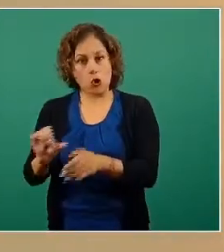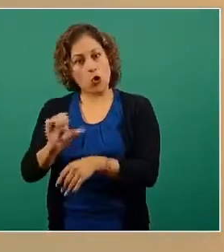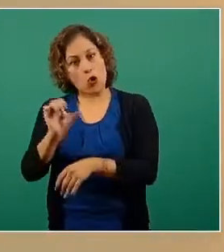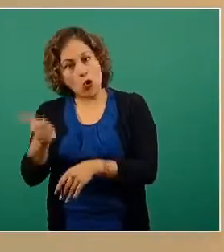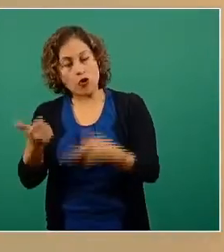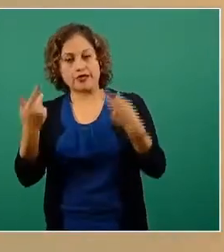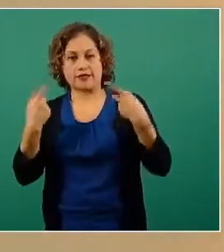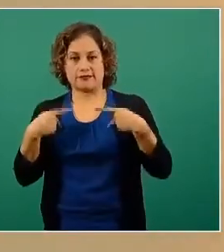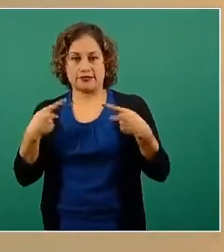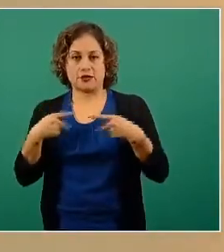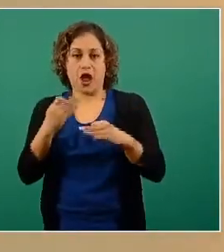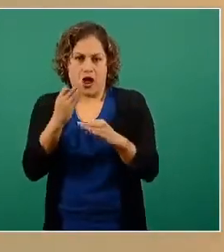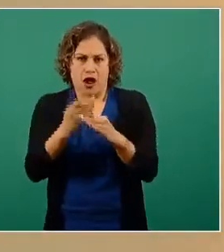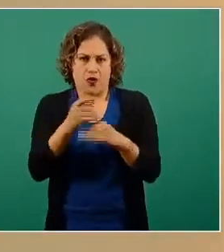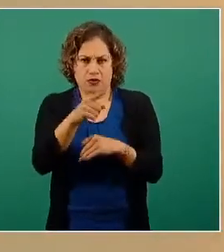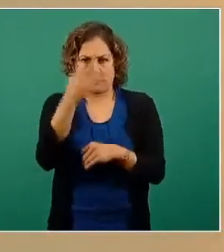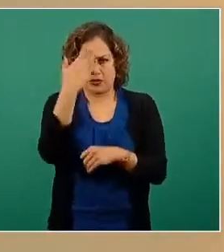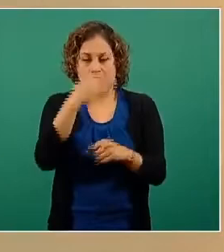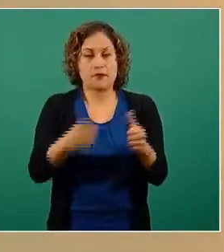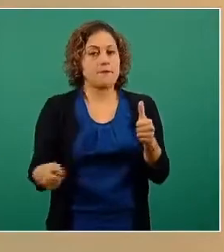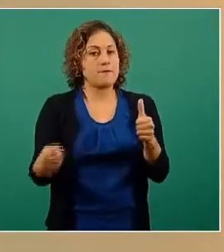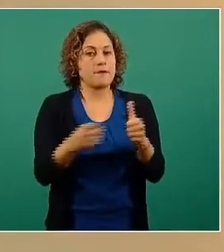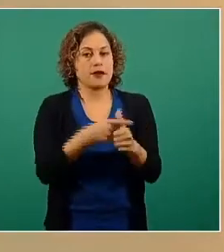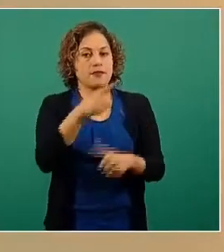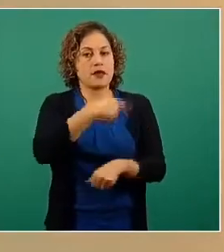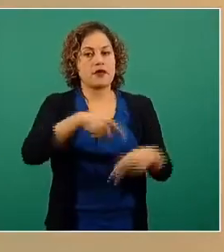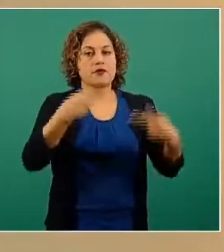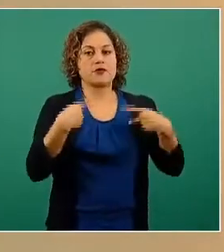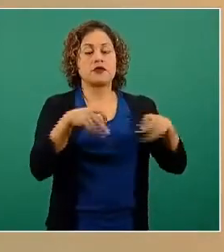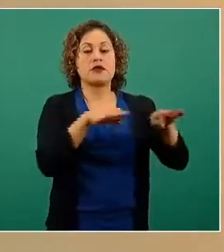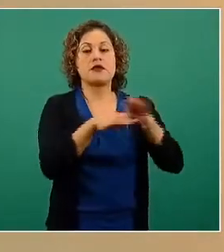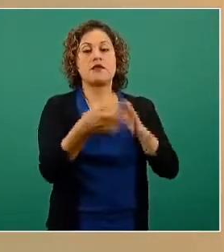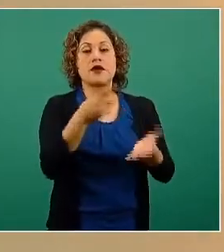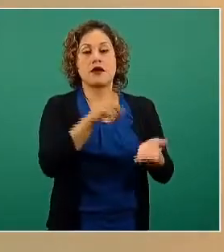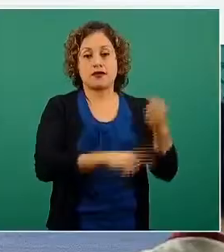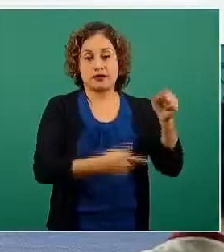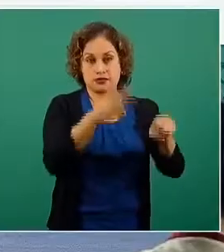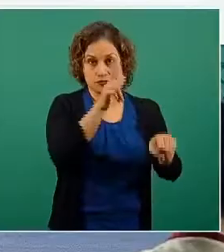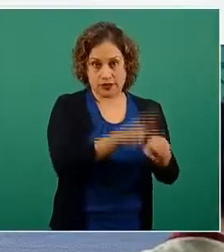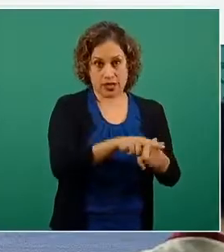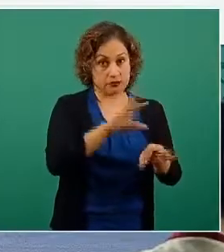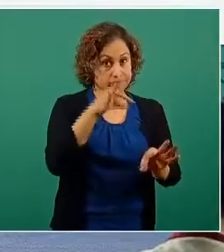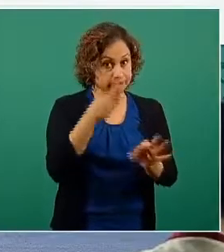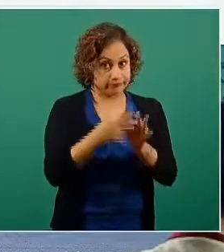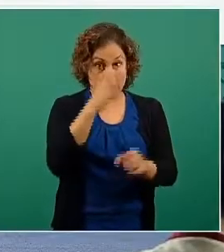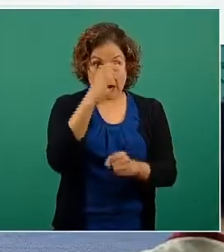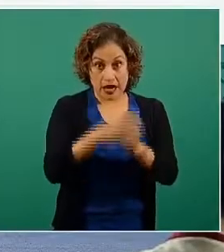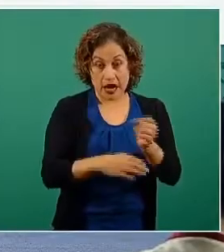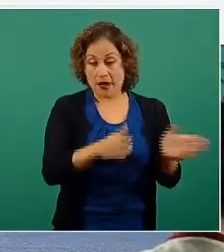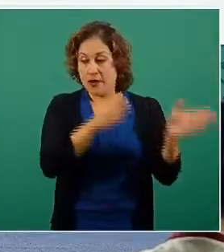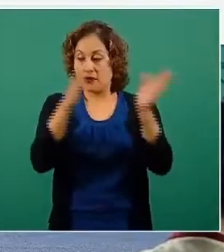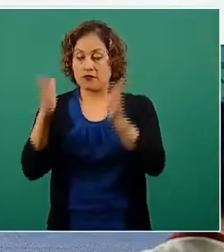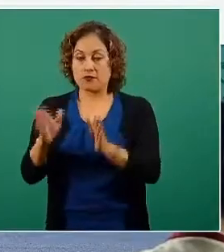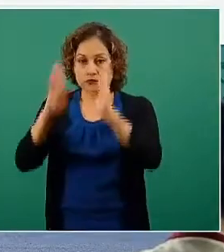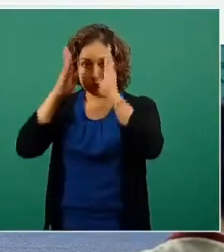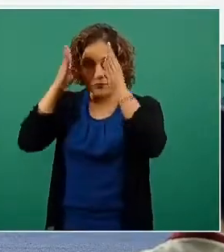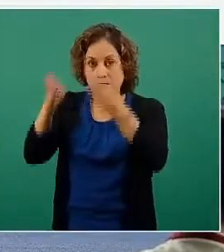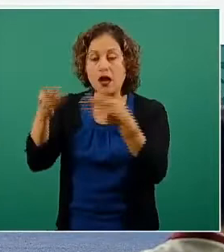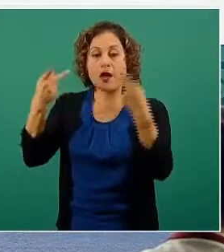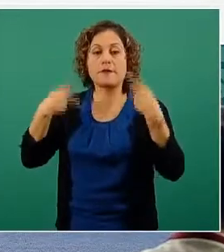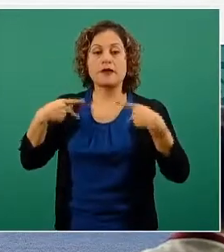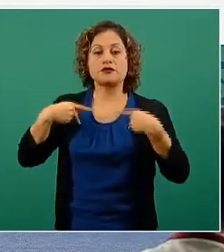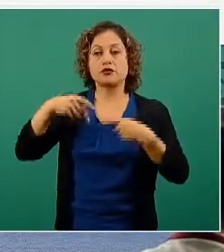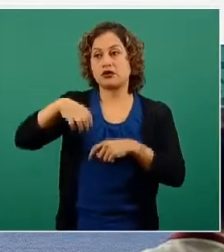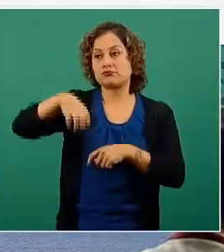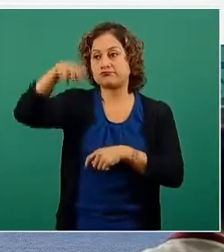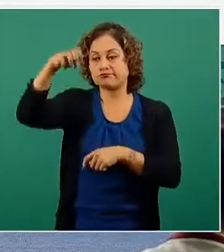y entonces vamos a empezar con la población adulto mayor y es muy importante lograr el 100% para